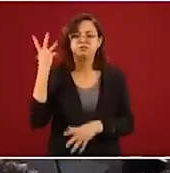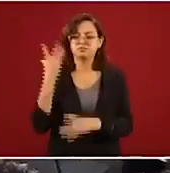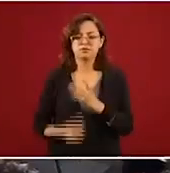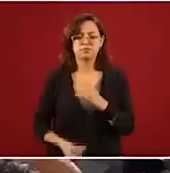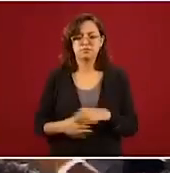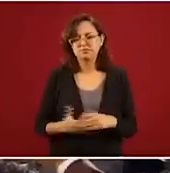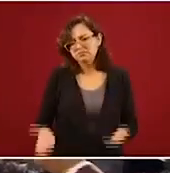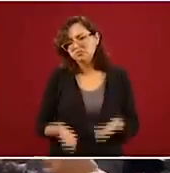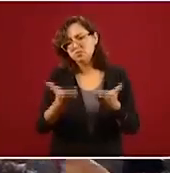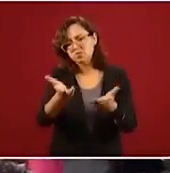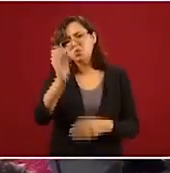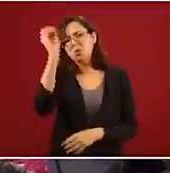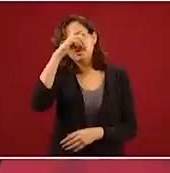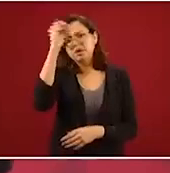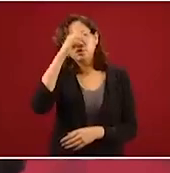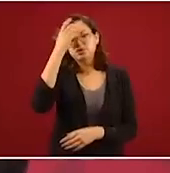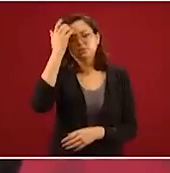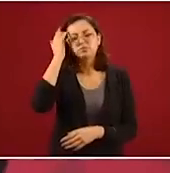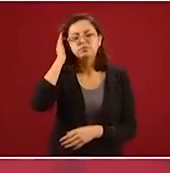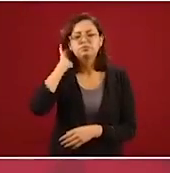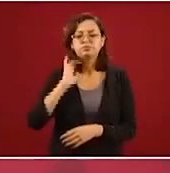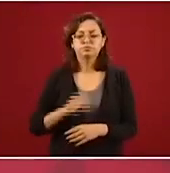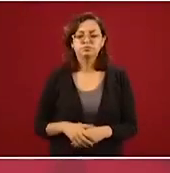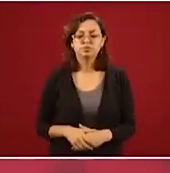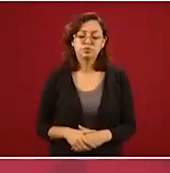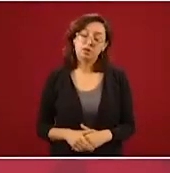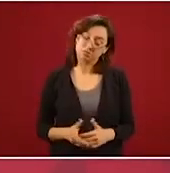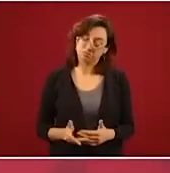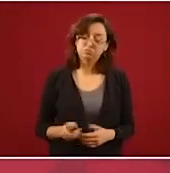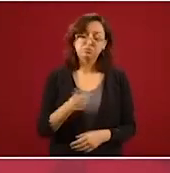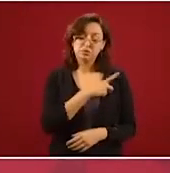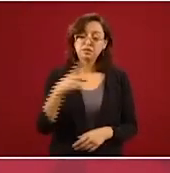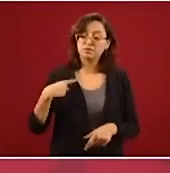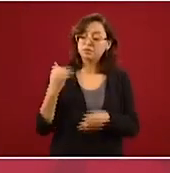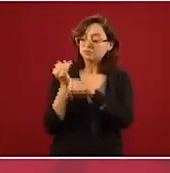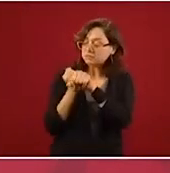Bueno, que se tiene que investigar cómo fue esta fuga.